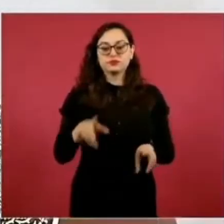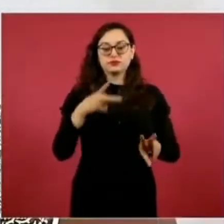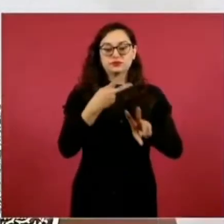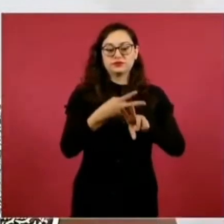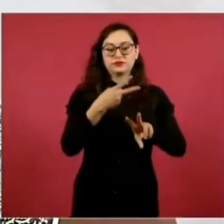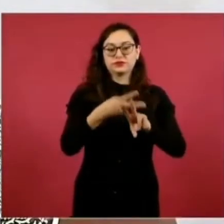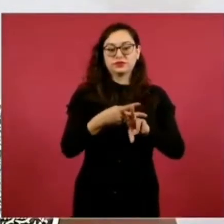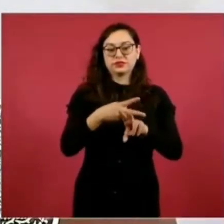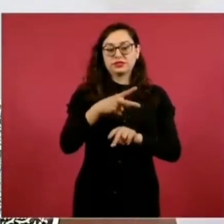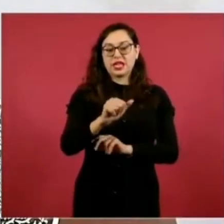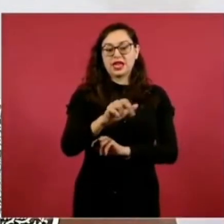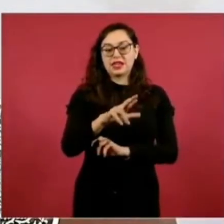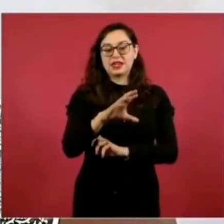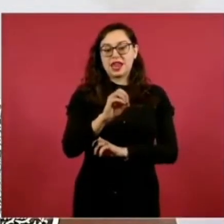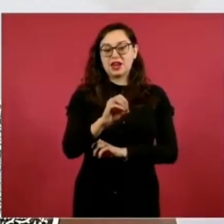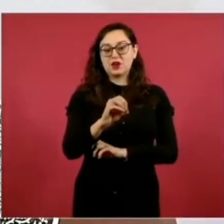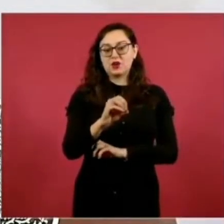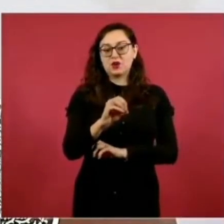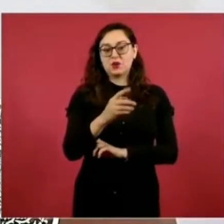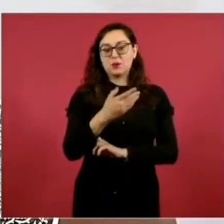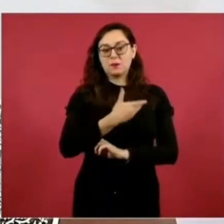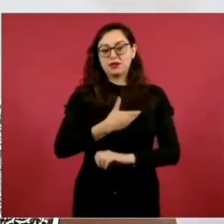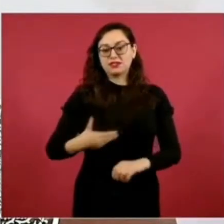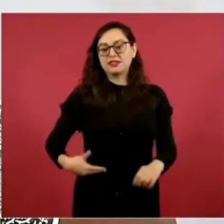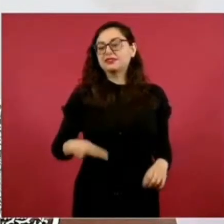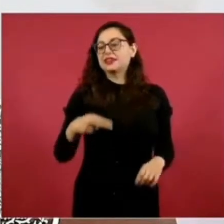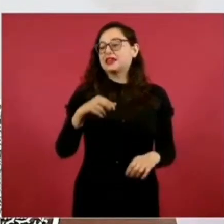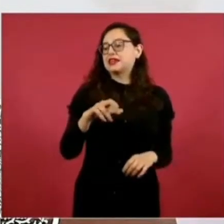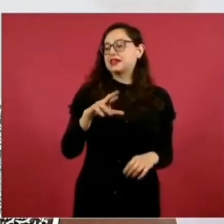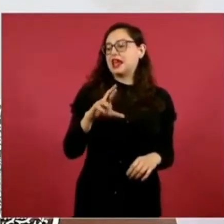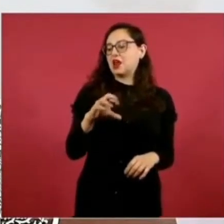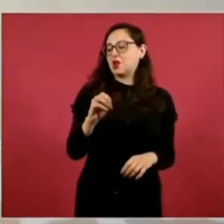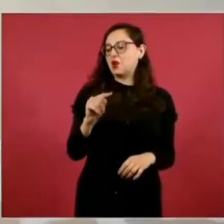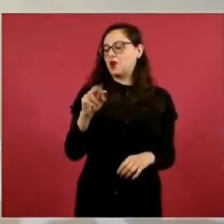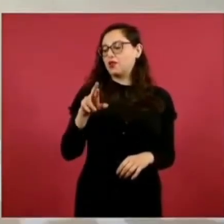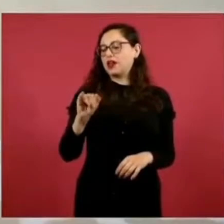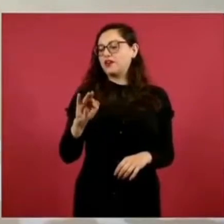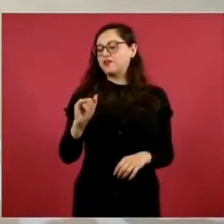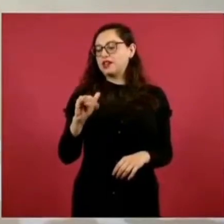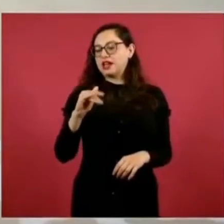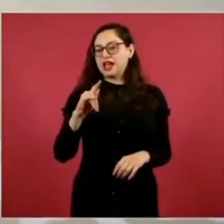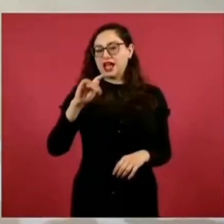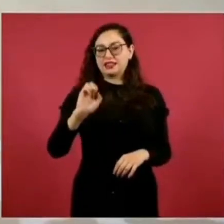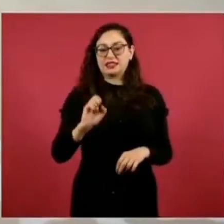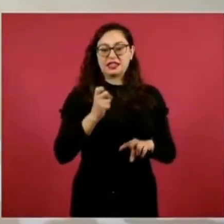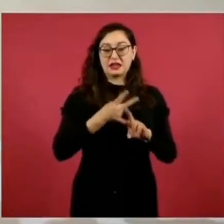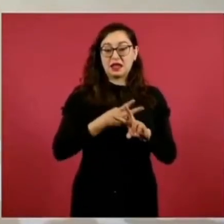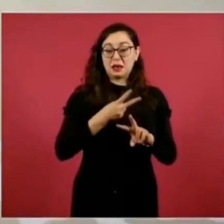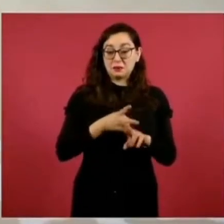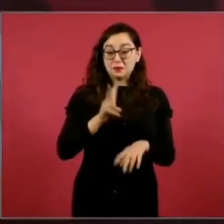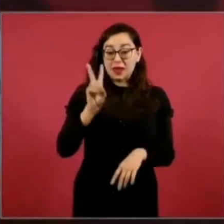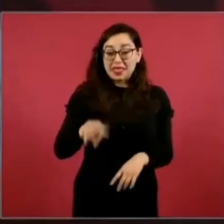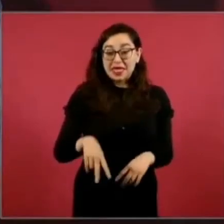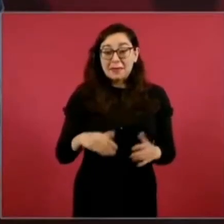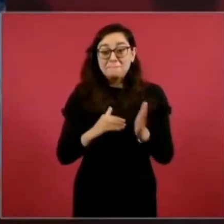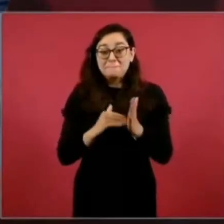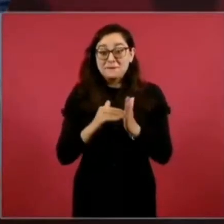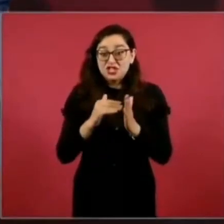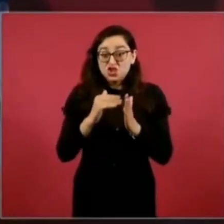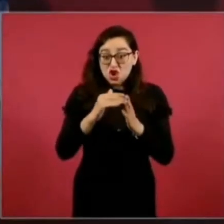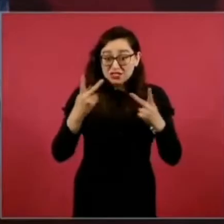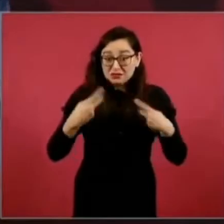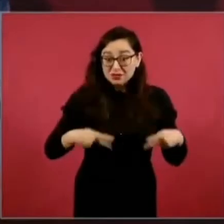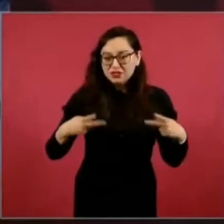n traficante este es así de millones no es la